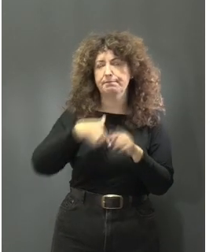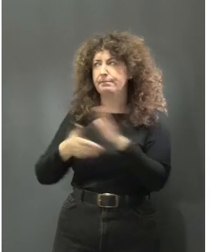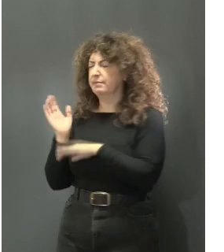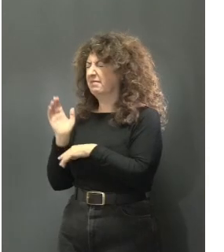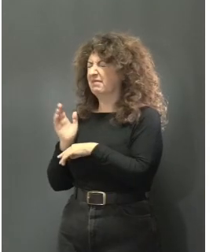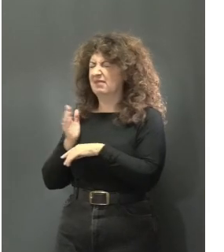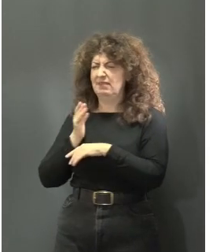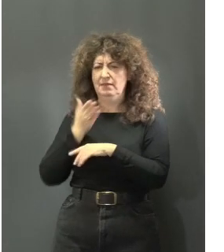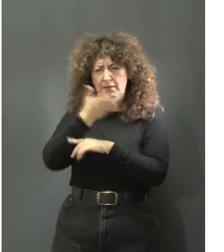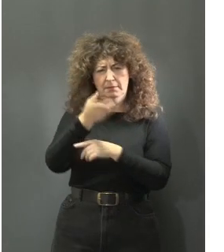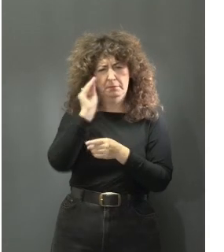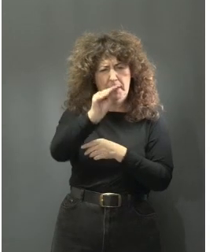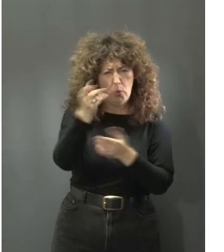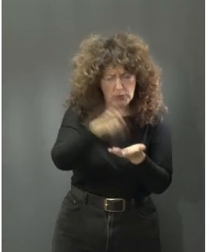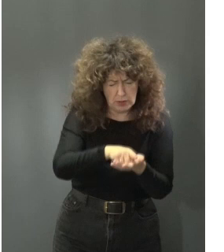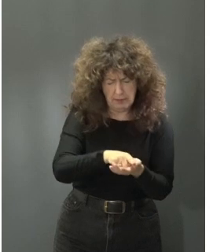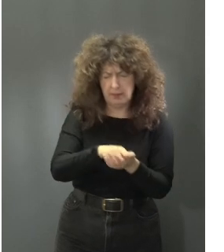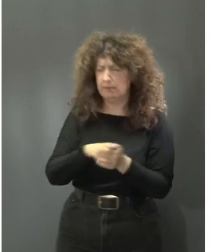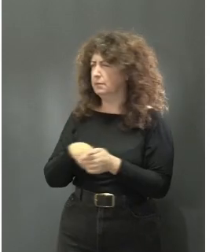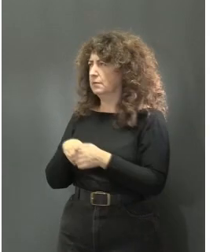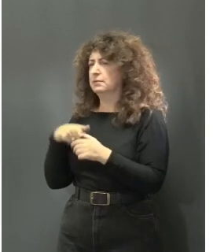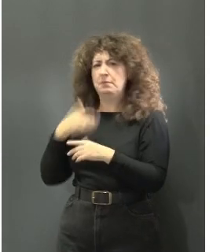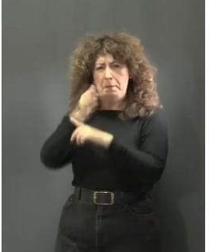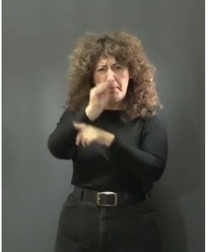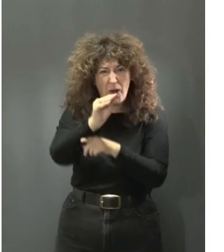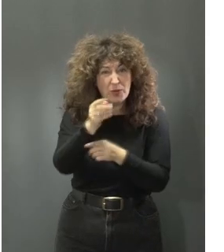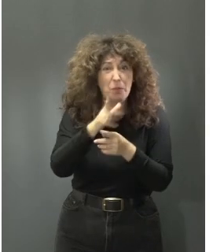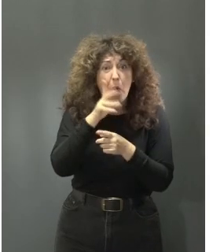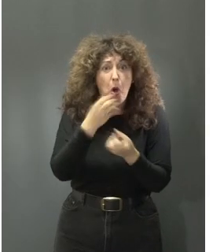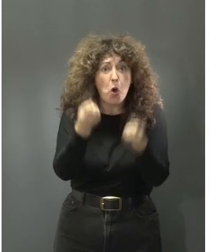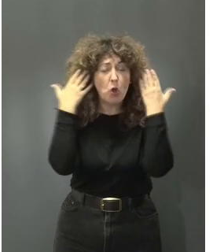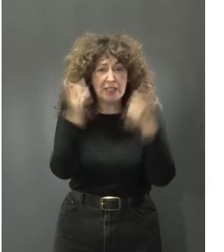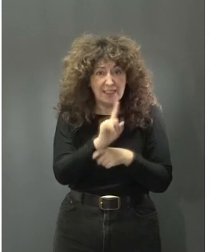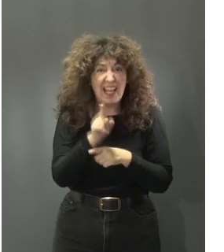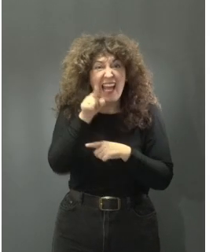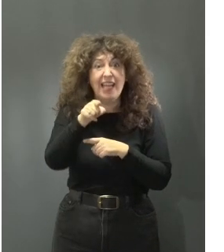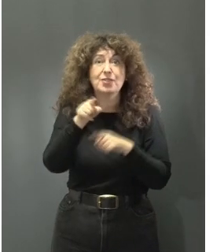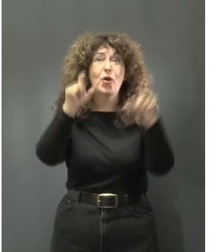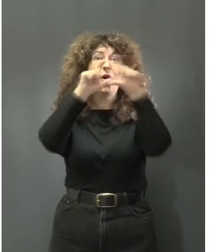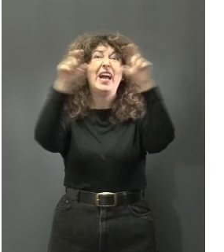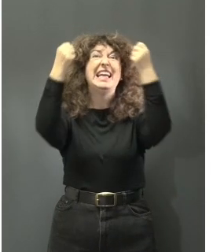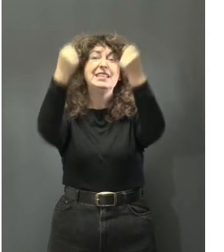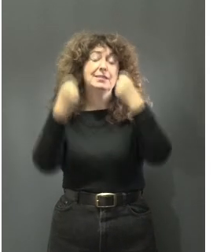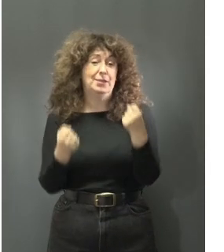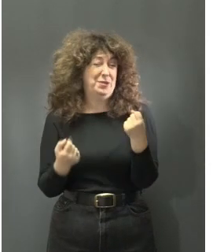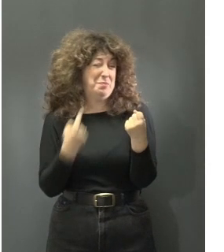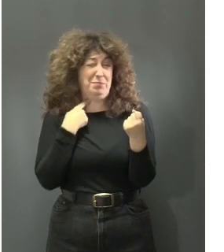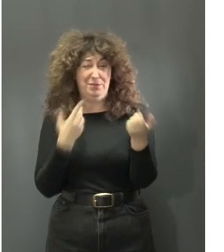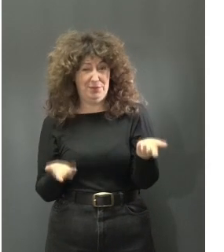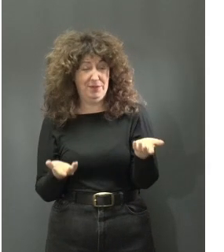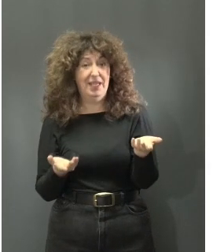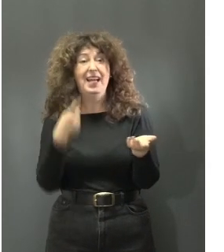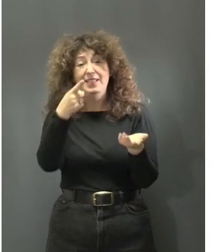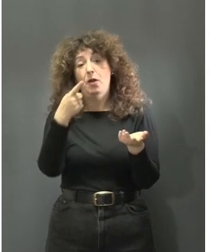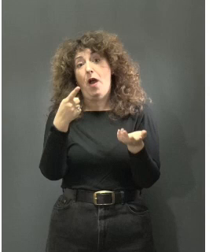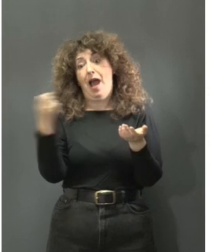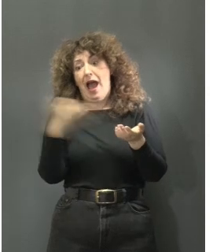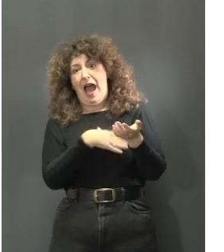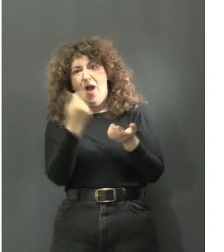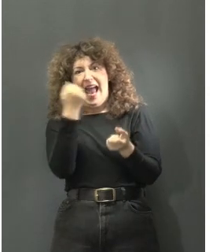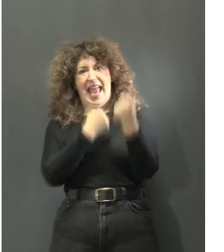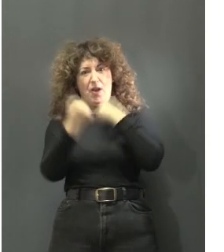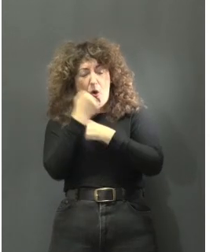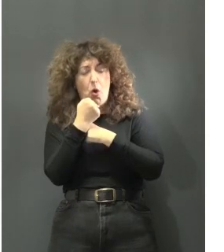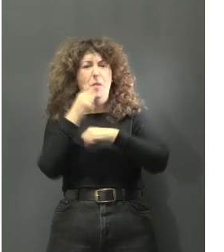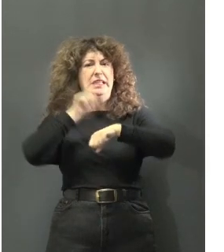primera ni la segunda se ha enterado, pues eso hace un desgaste a la institución que se podría economizar